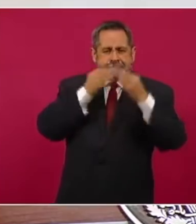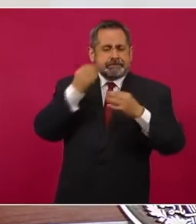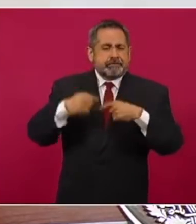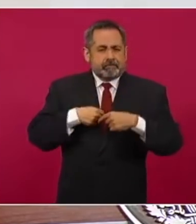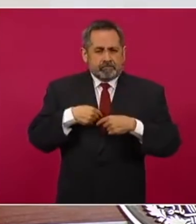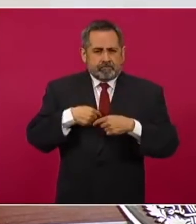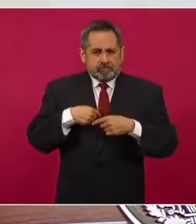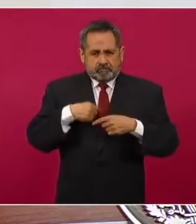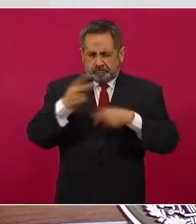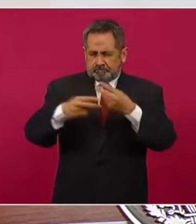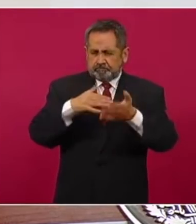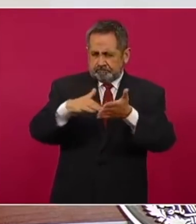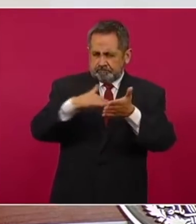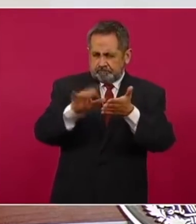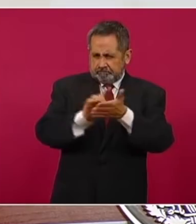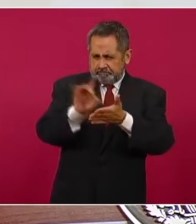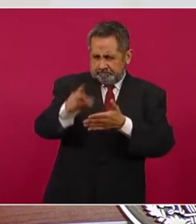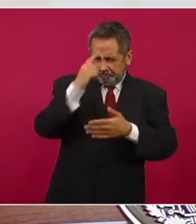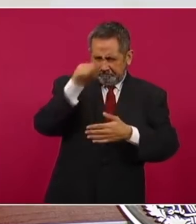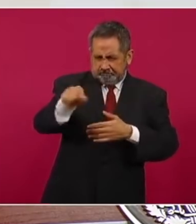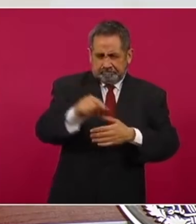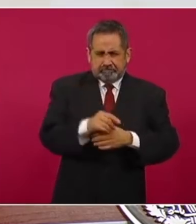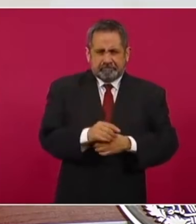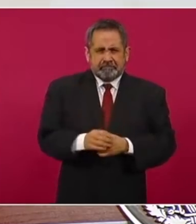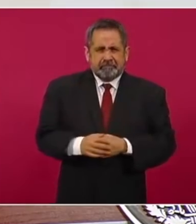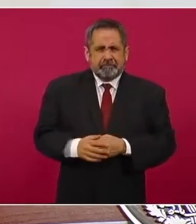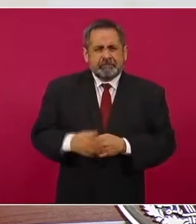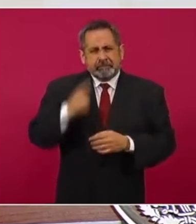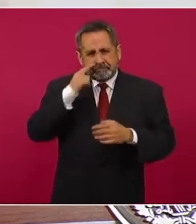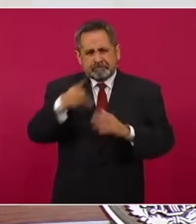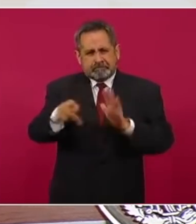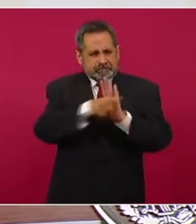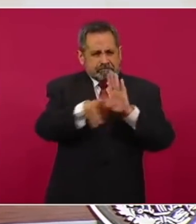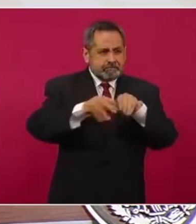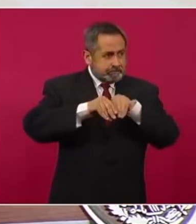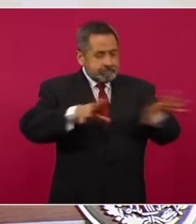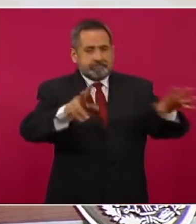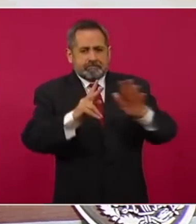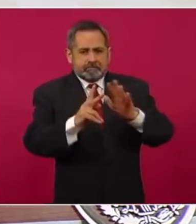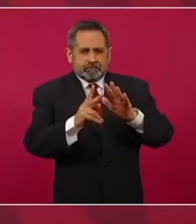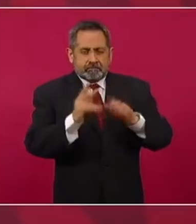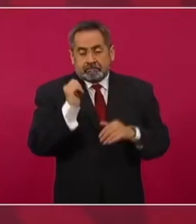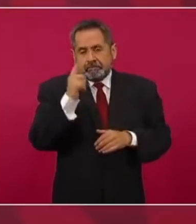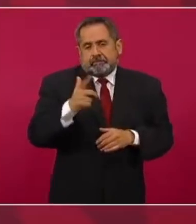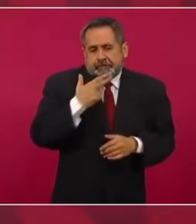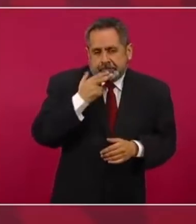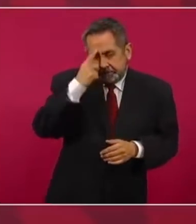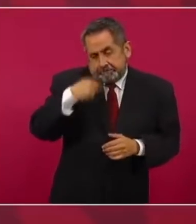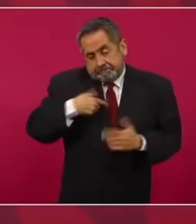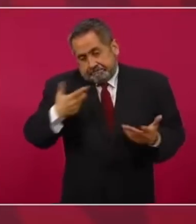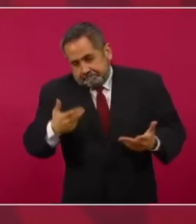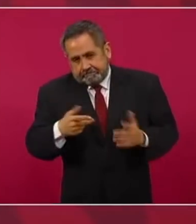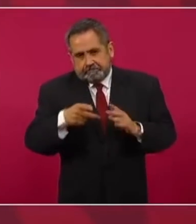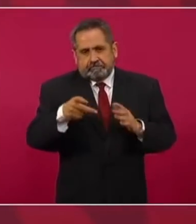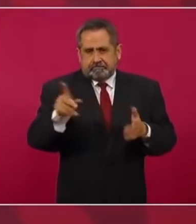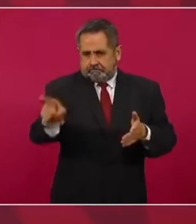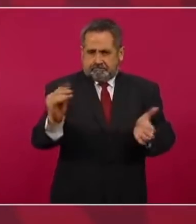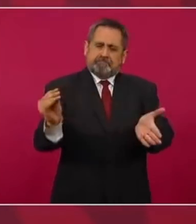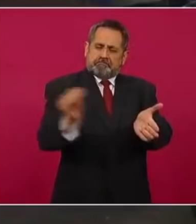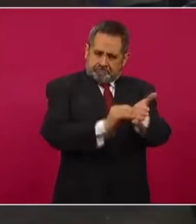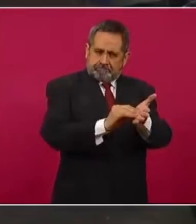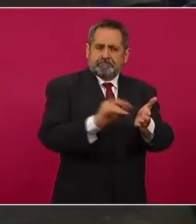Se lo voy a leer para ver si lo reproducen y gano algo, ¿no? En el